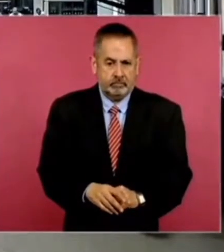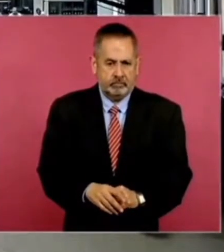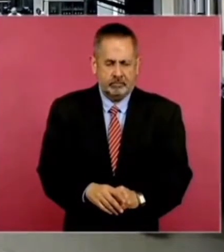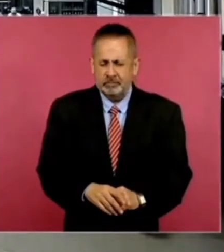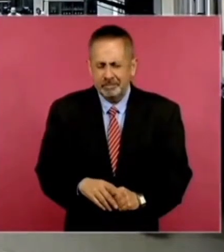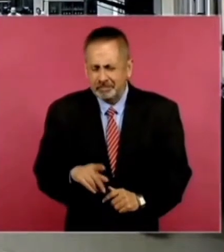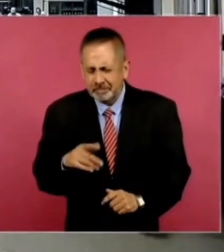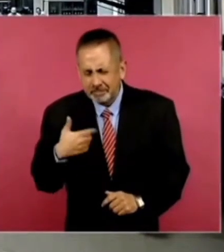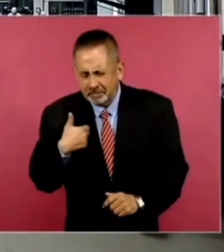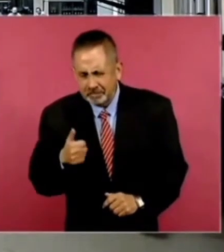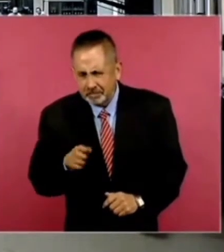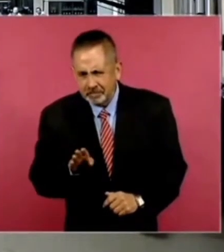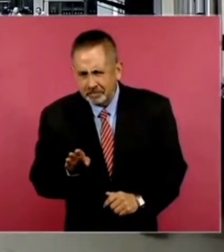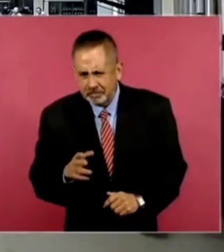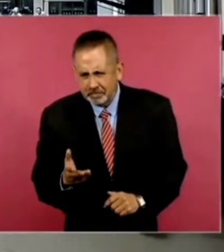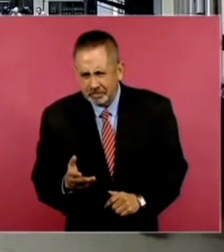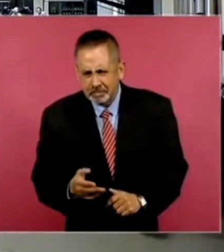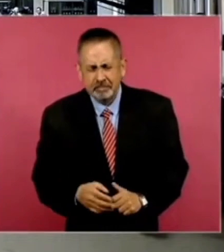¿Cómo?